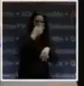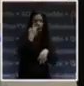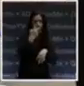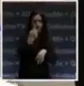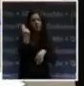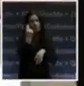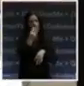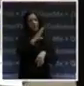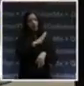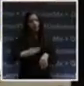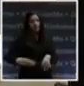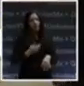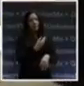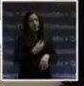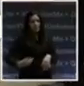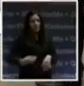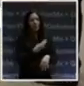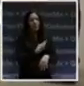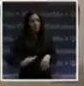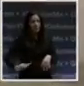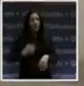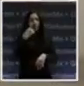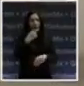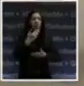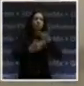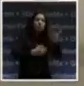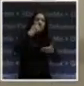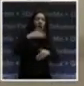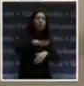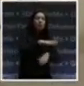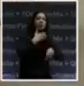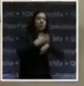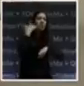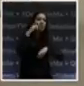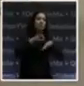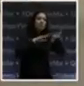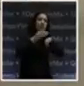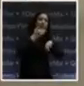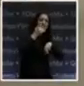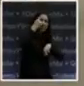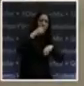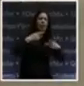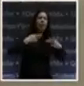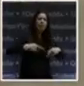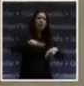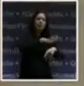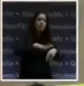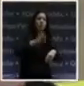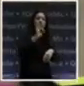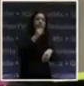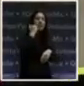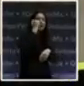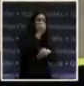presidente municipal, para servir, para que Querétaro funcione adecuadamente, para que el ciudadano, al realizar un